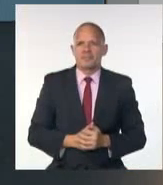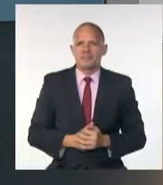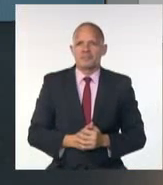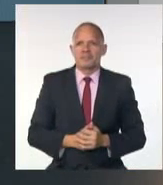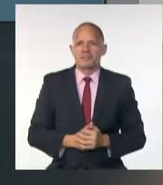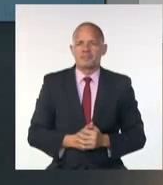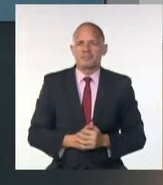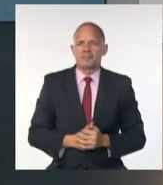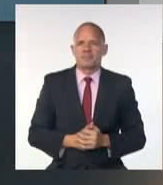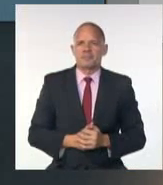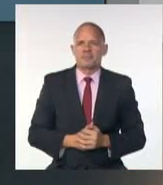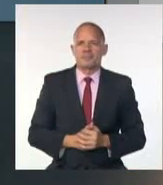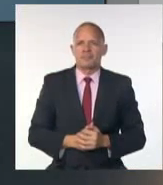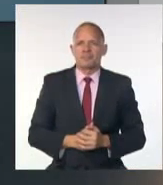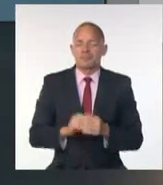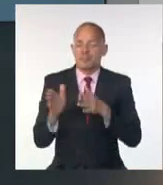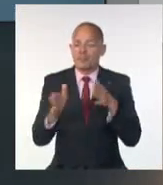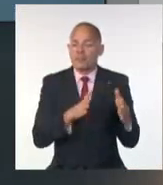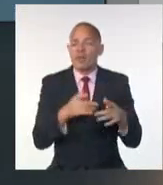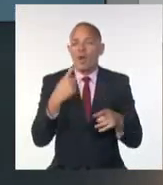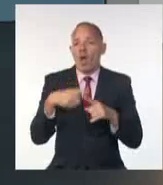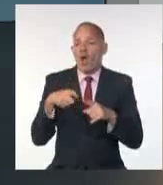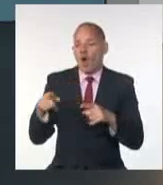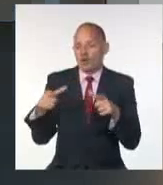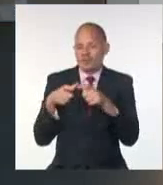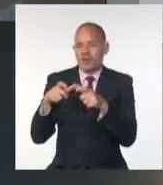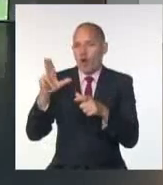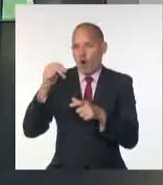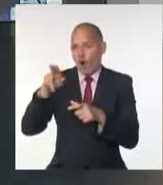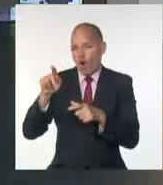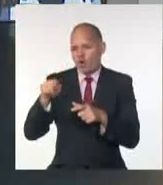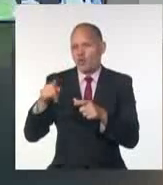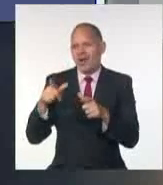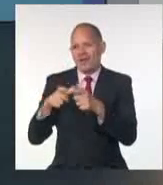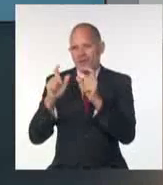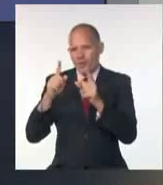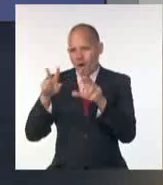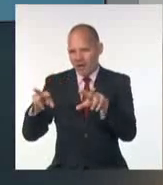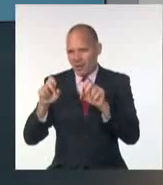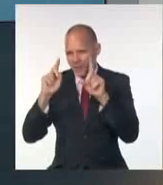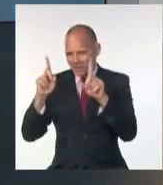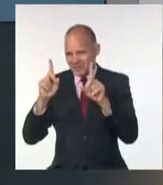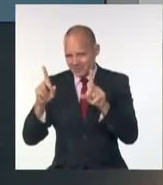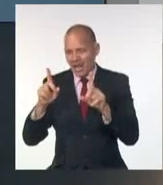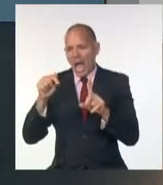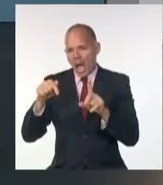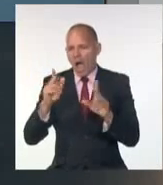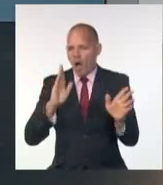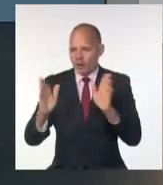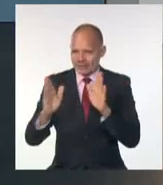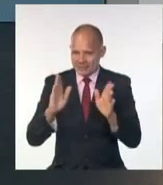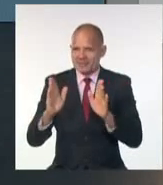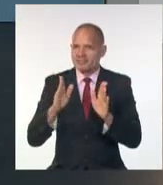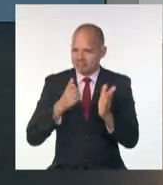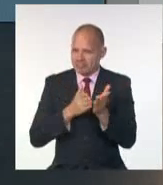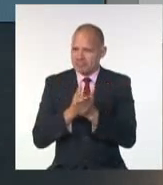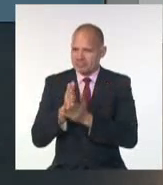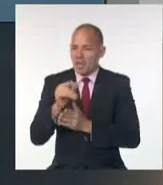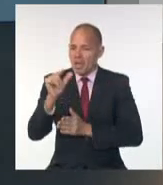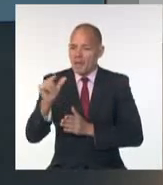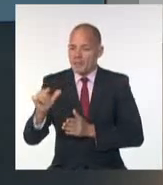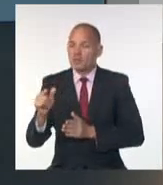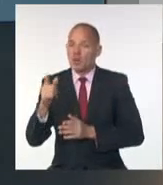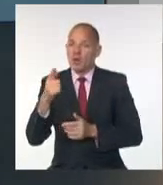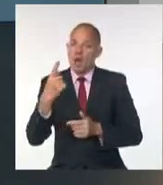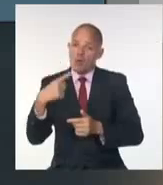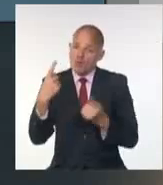La Asamblea General de la Organización de las Naciones Unidas celebró este martes la segunda jornada de su periodo 79 de sesiones. Varios jefes de Estado han